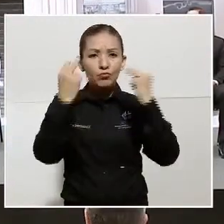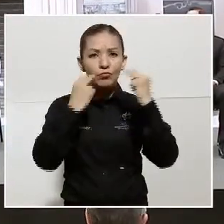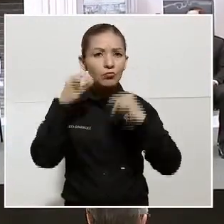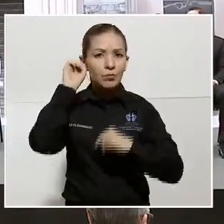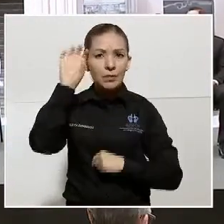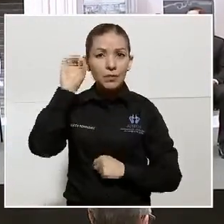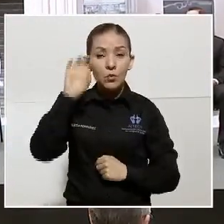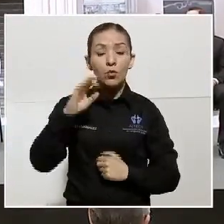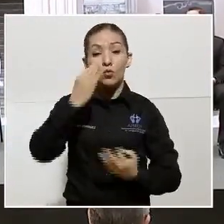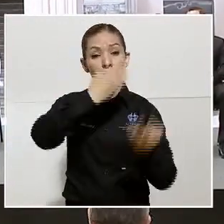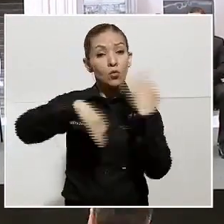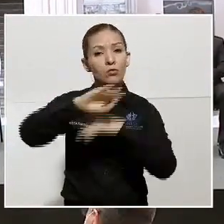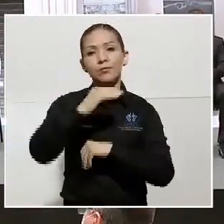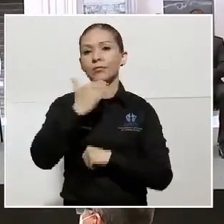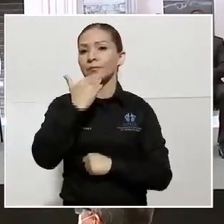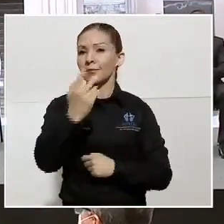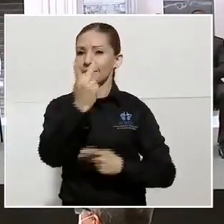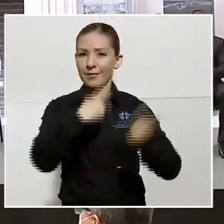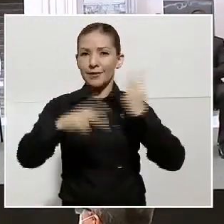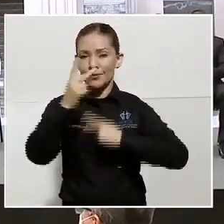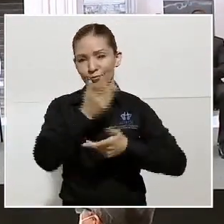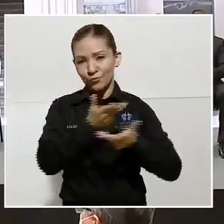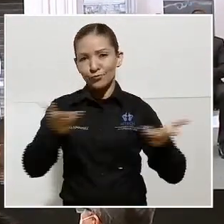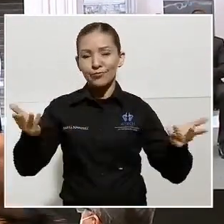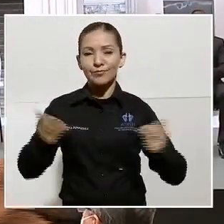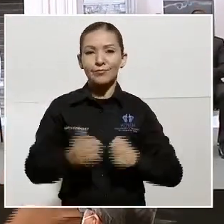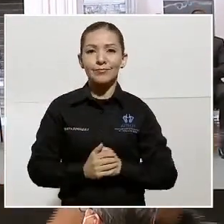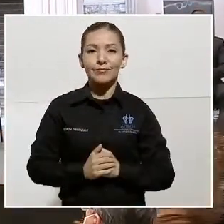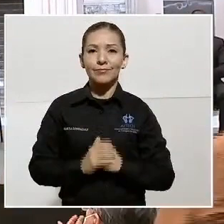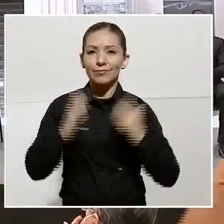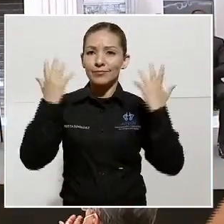todos ustedes sean bienvenidos.